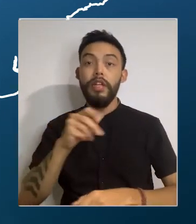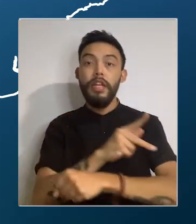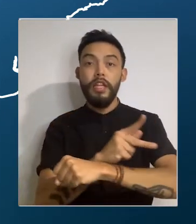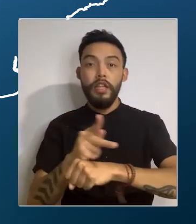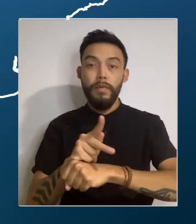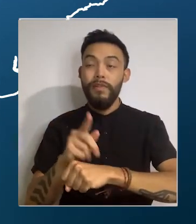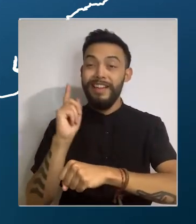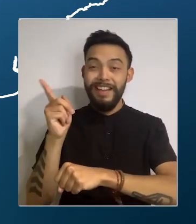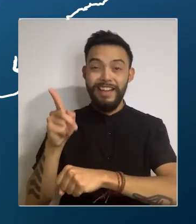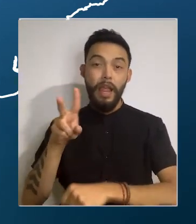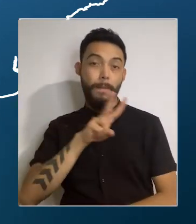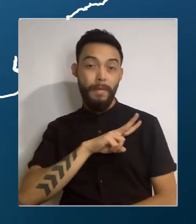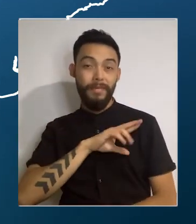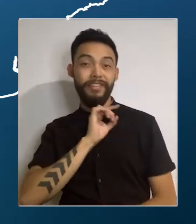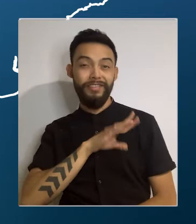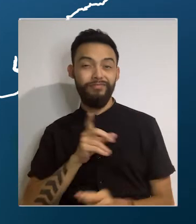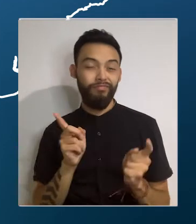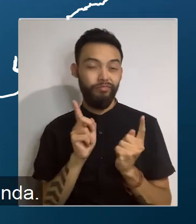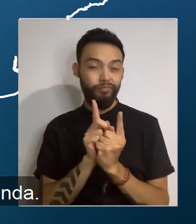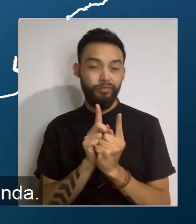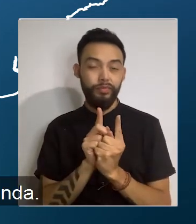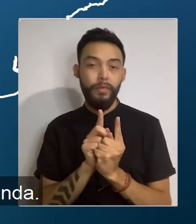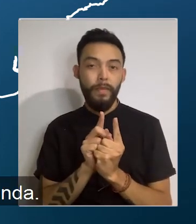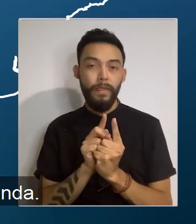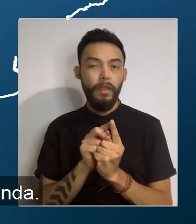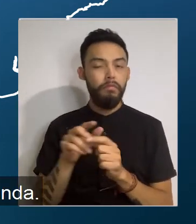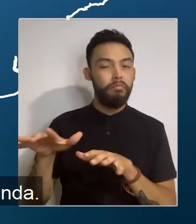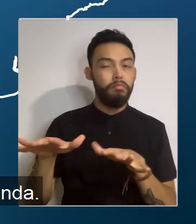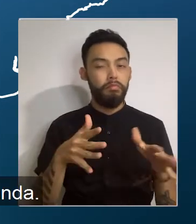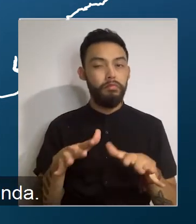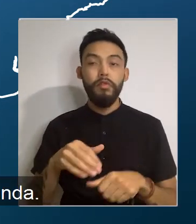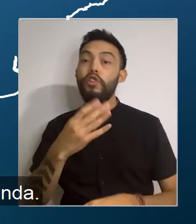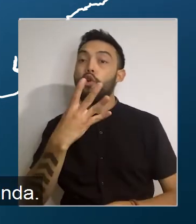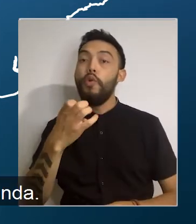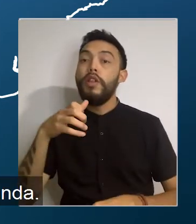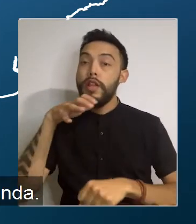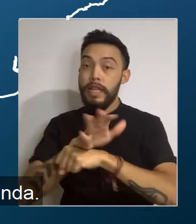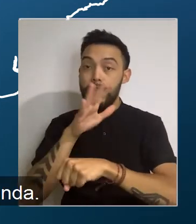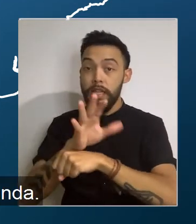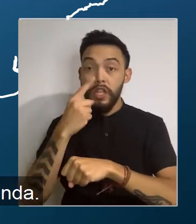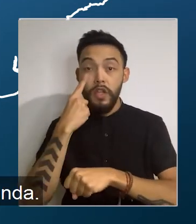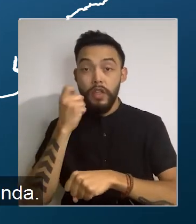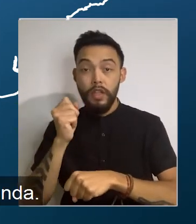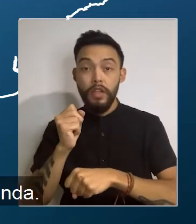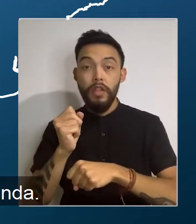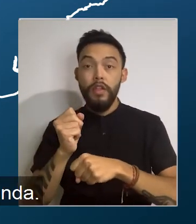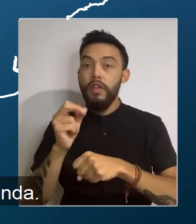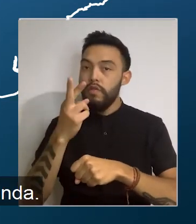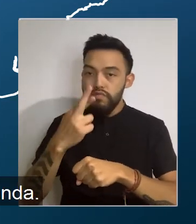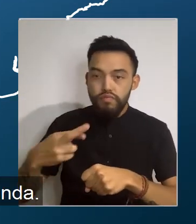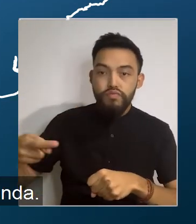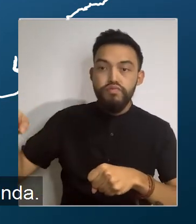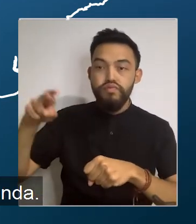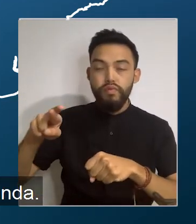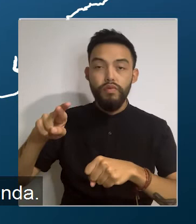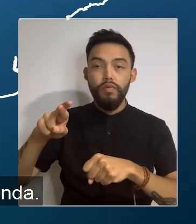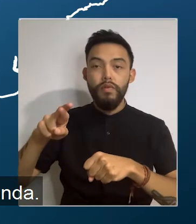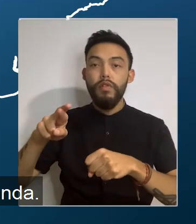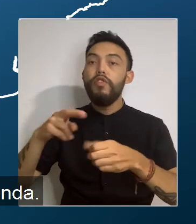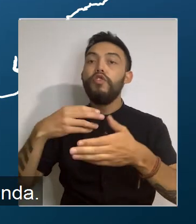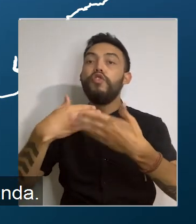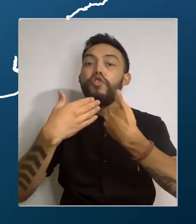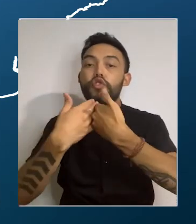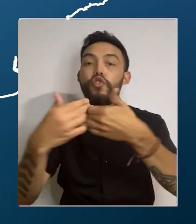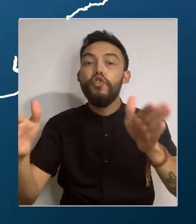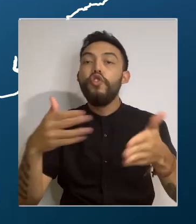en Valparaíso, Chile? A los 415 días de su marcaje, fue recapturado y liberado en Nueva